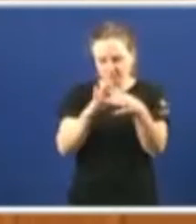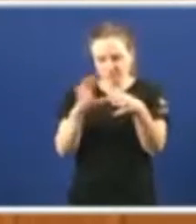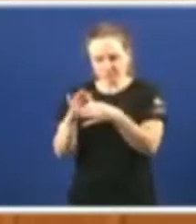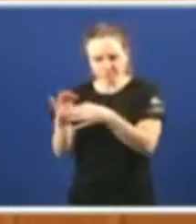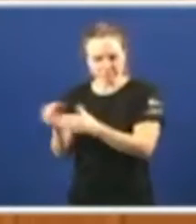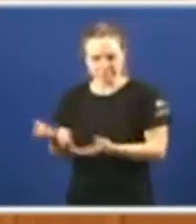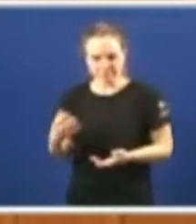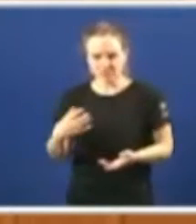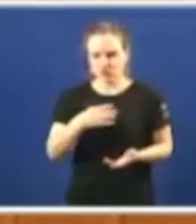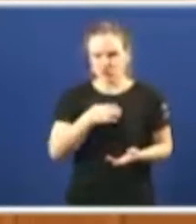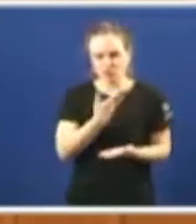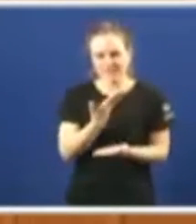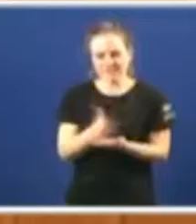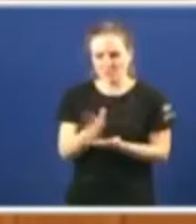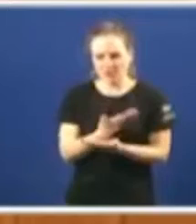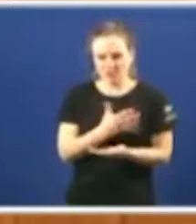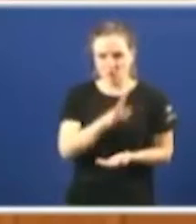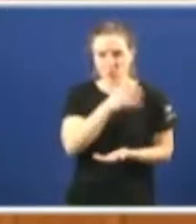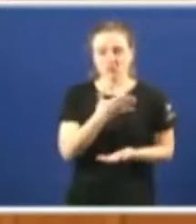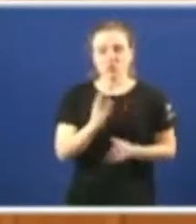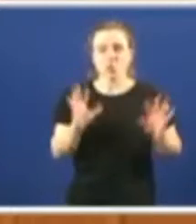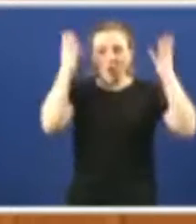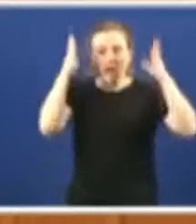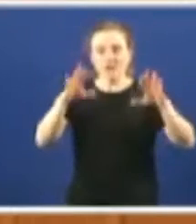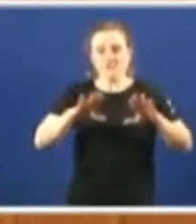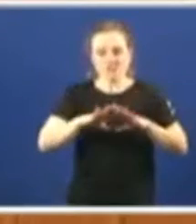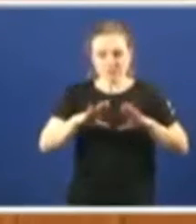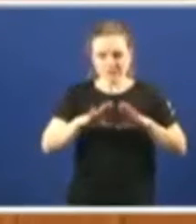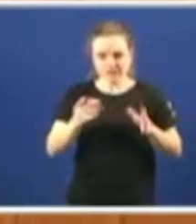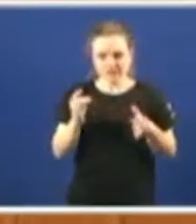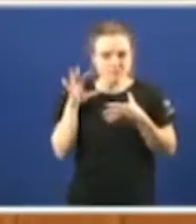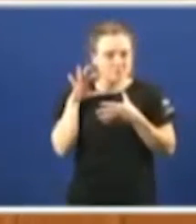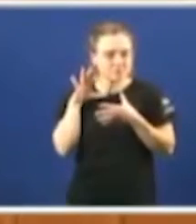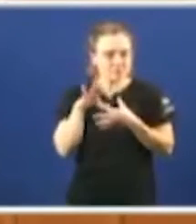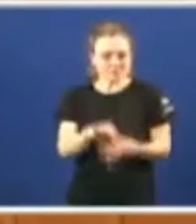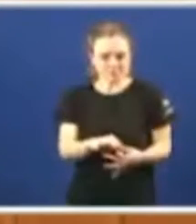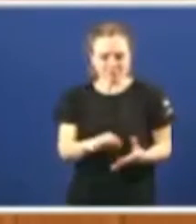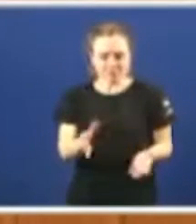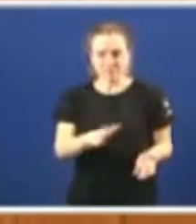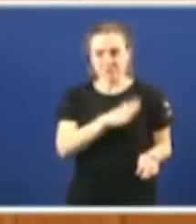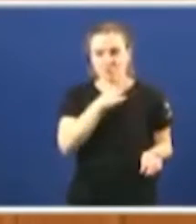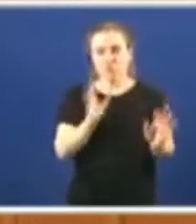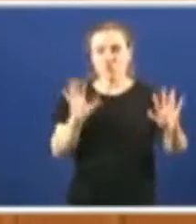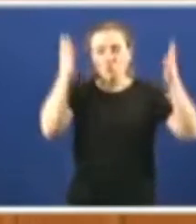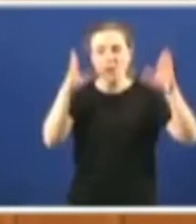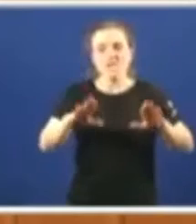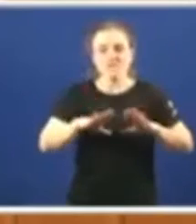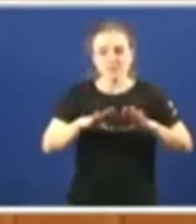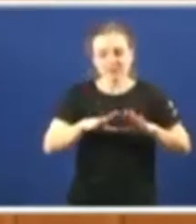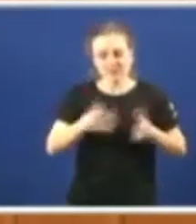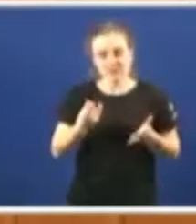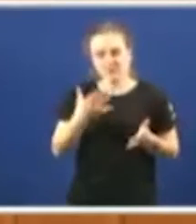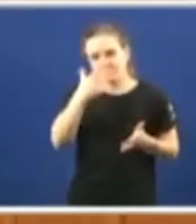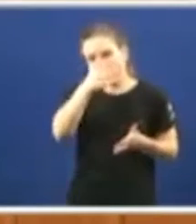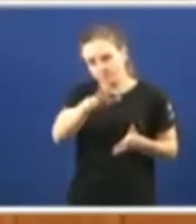separación mecánica, por eso a folga feminista, de feito, está totalmente vinculada con esta interpelación, porque a folga feminista tamén ven a denunciar